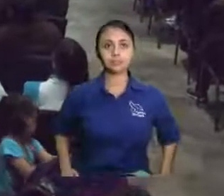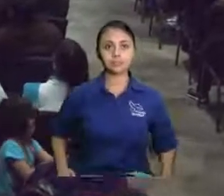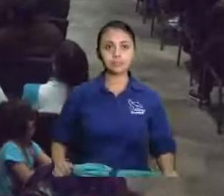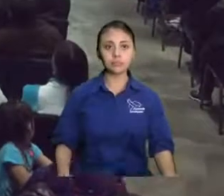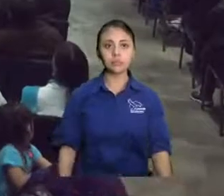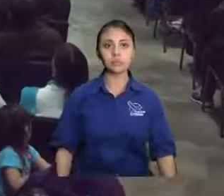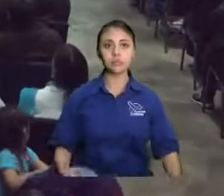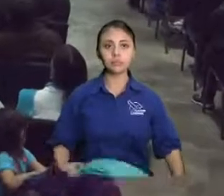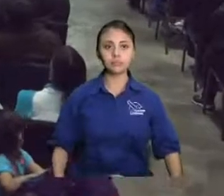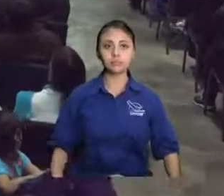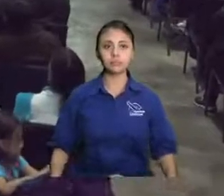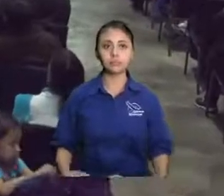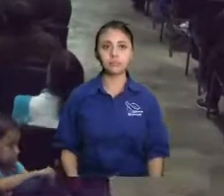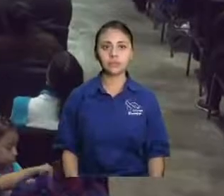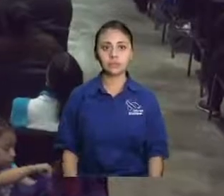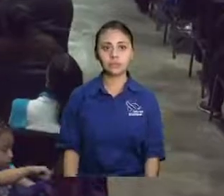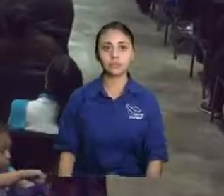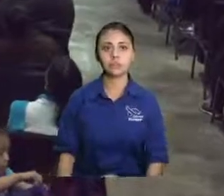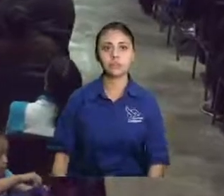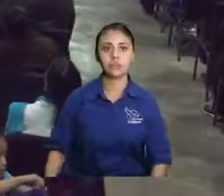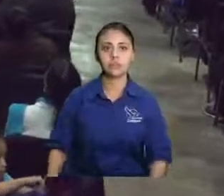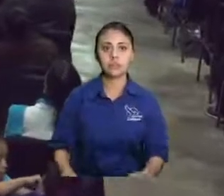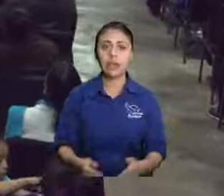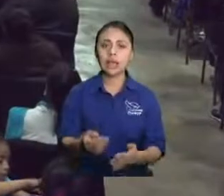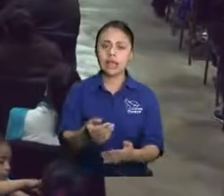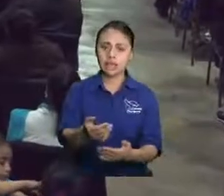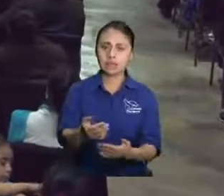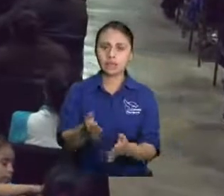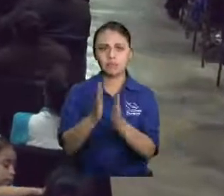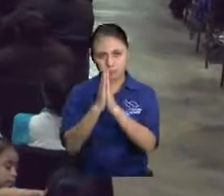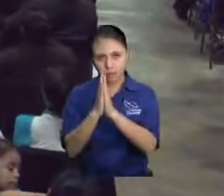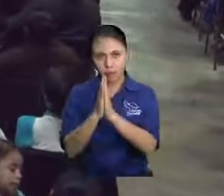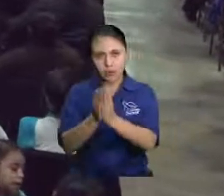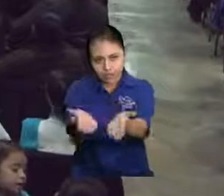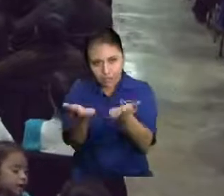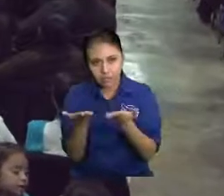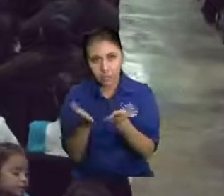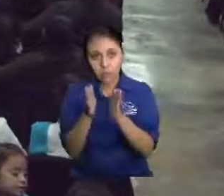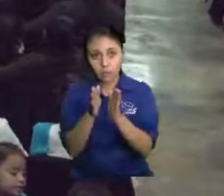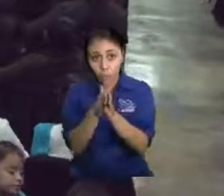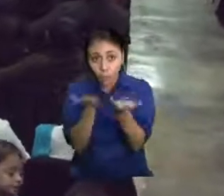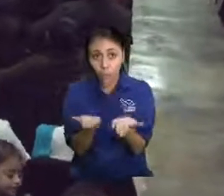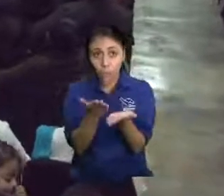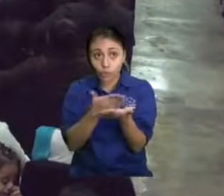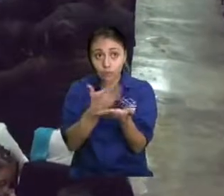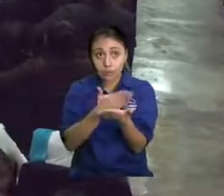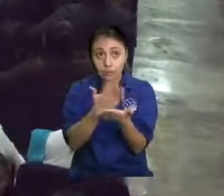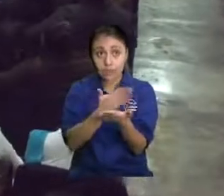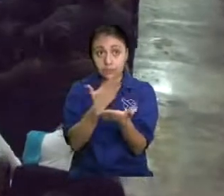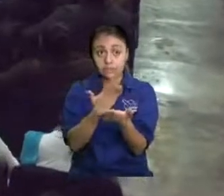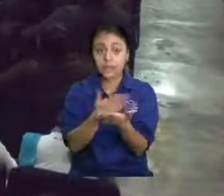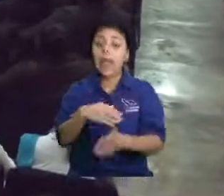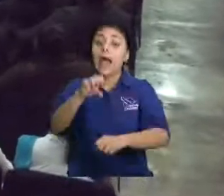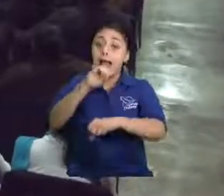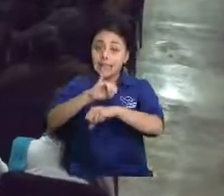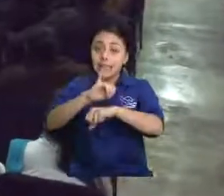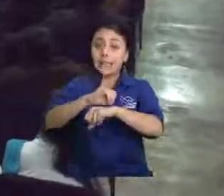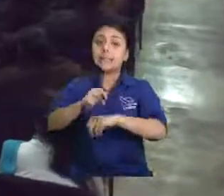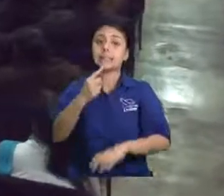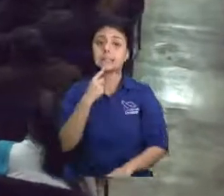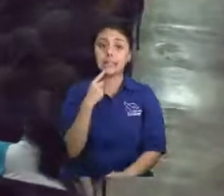Mire. Deme una Biblia. Présteme una Biblia. Ok. Hay iglesias que dicen, denominaciones que